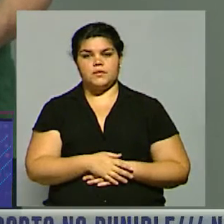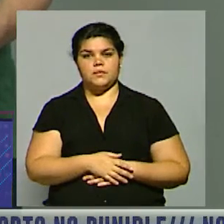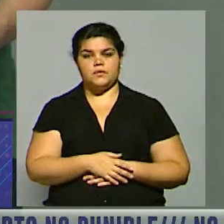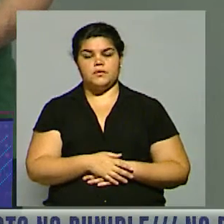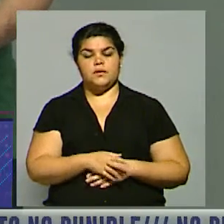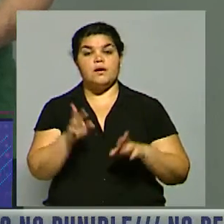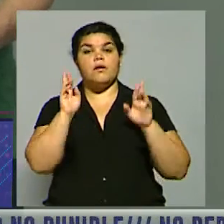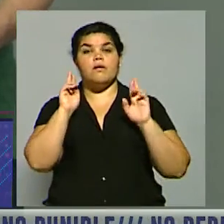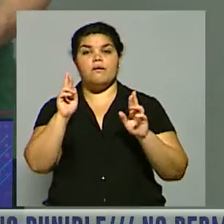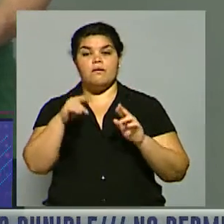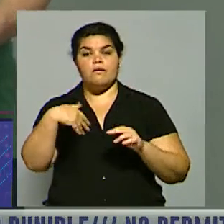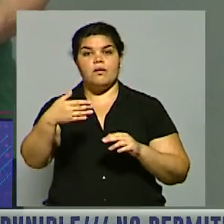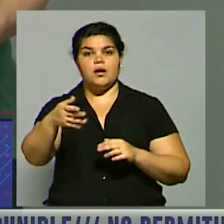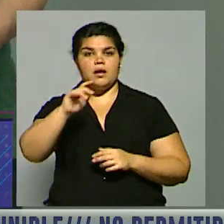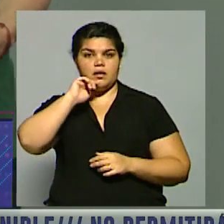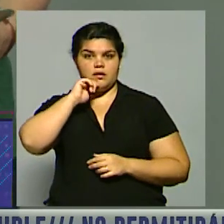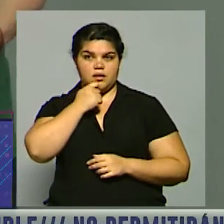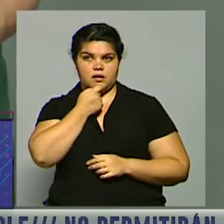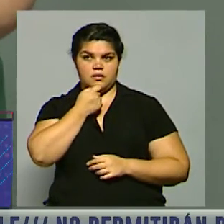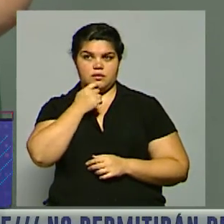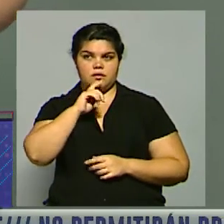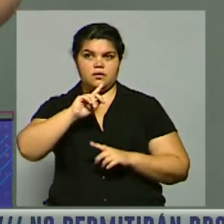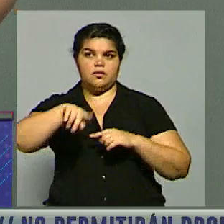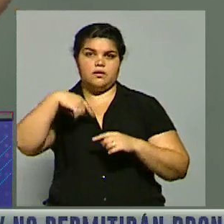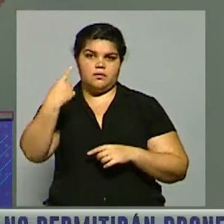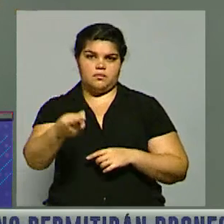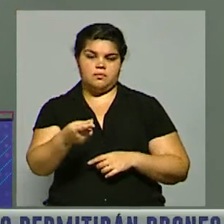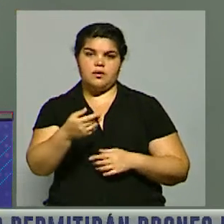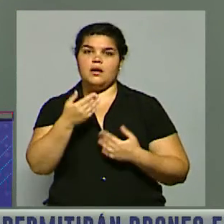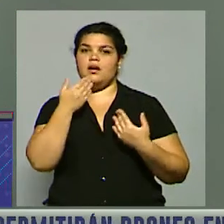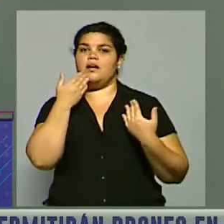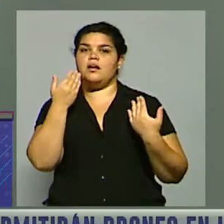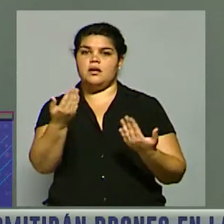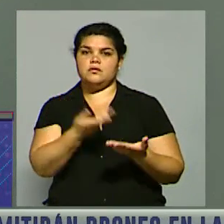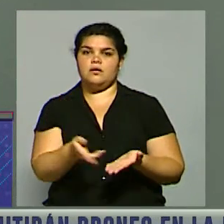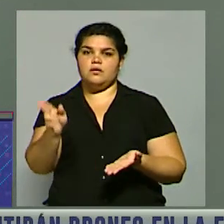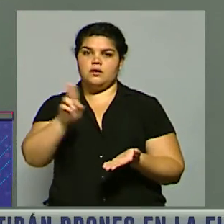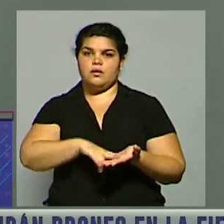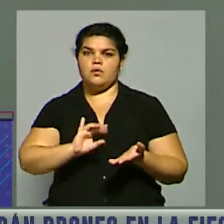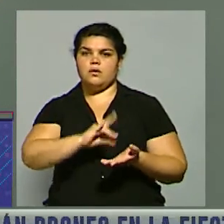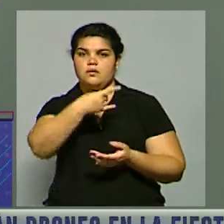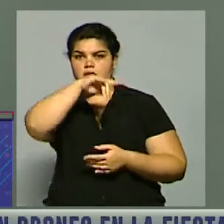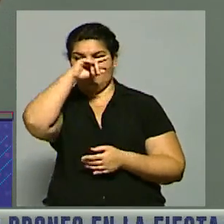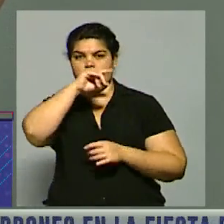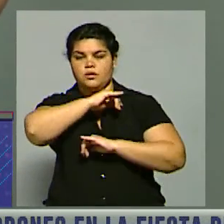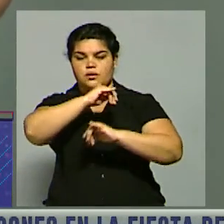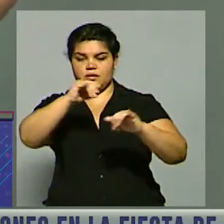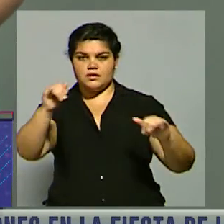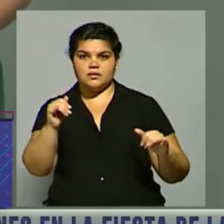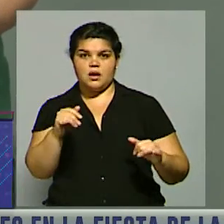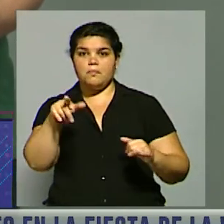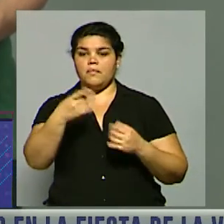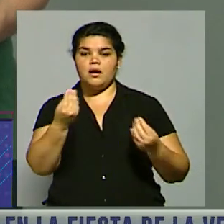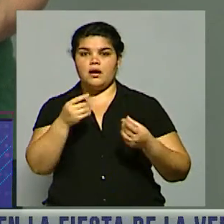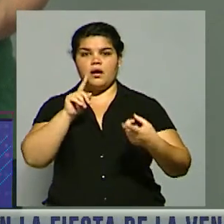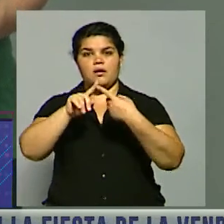que tengas una buena jornada, lo que resta de la jornada, y de nuevo el agradecimiento de parte de la gente de Universidad Noticias por tener este tiempito para